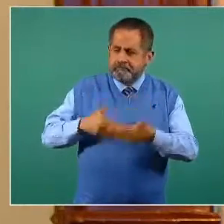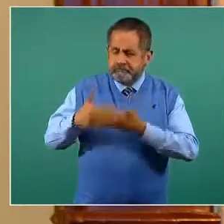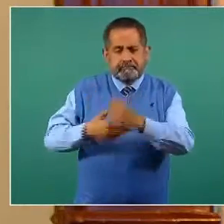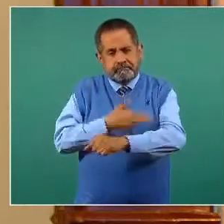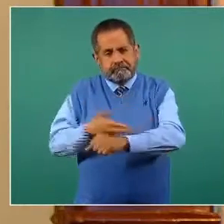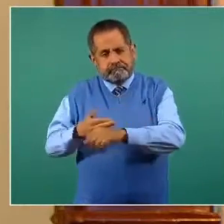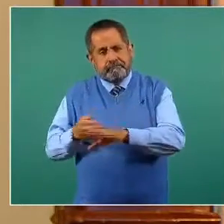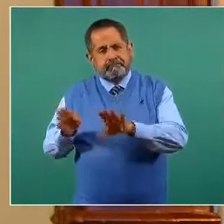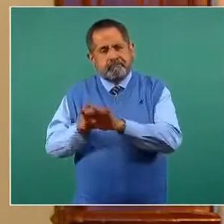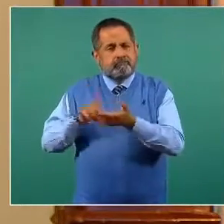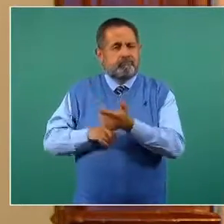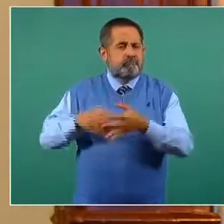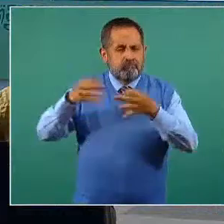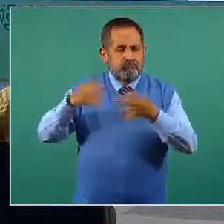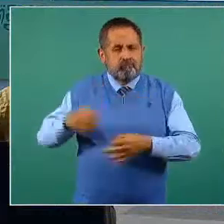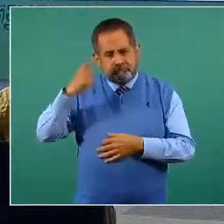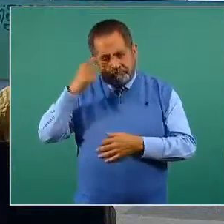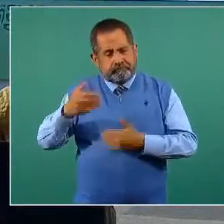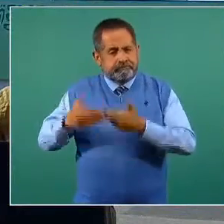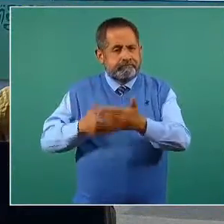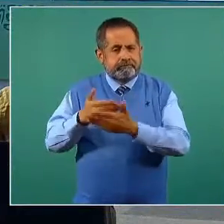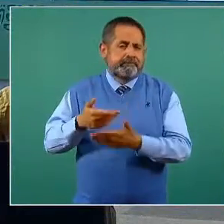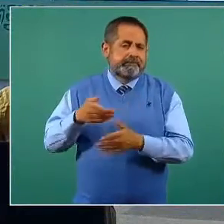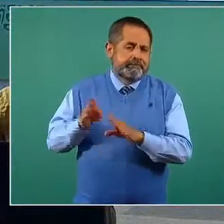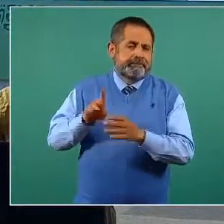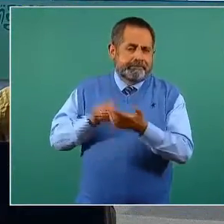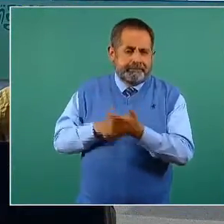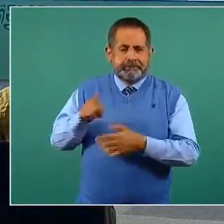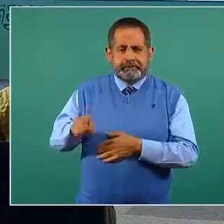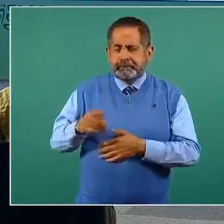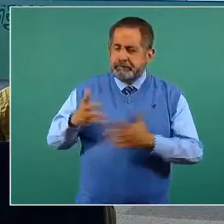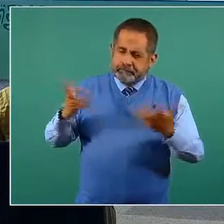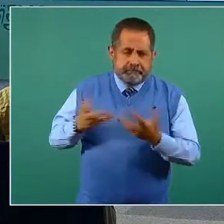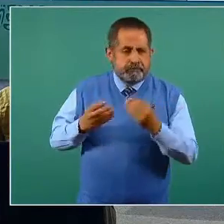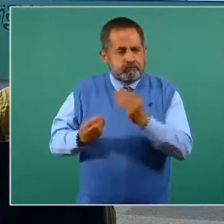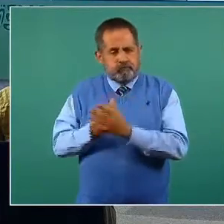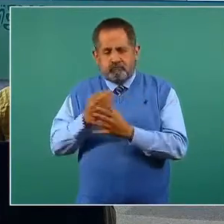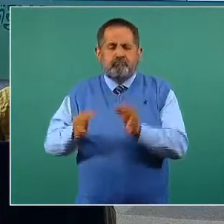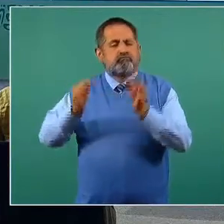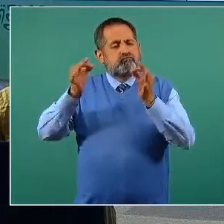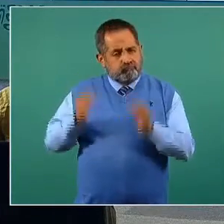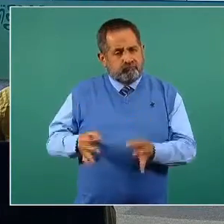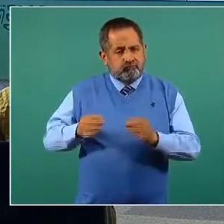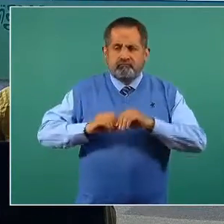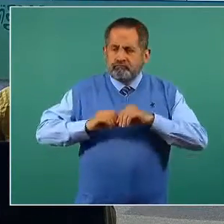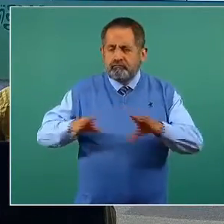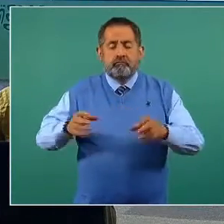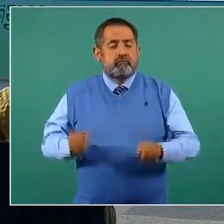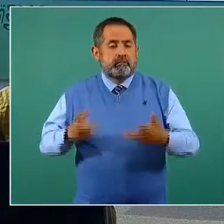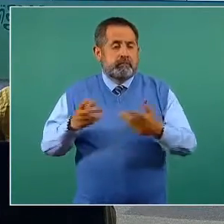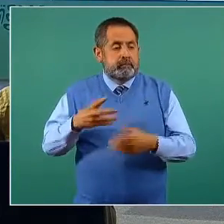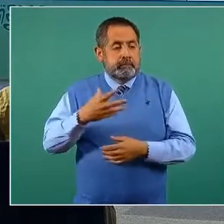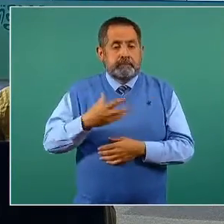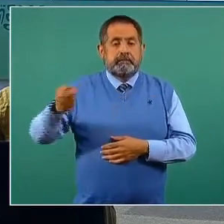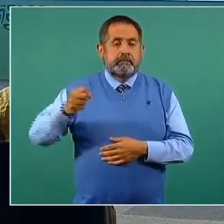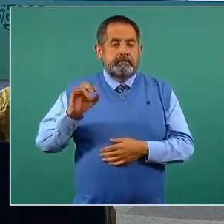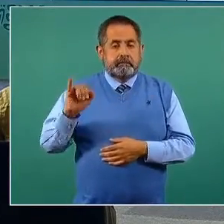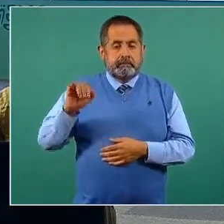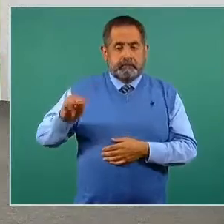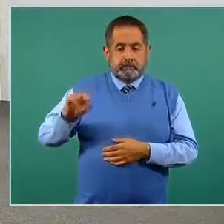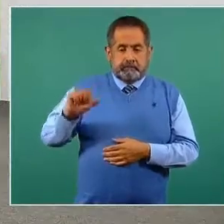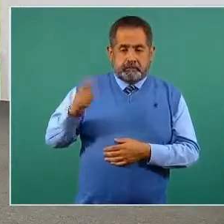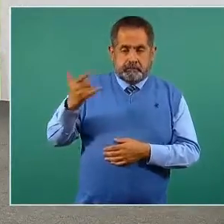procedimientos oficiales para, como su nombre lo dice, se genere la estadística oficial que finalmente el INEGI podrá